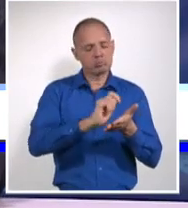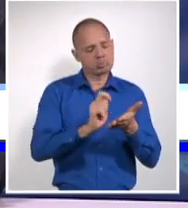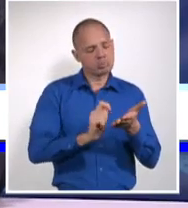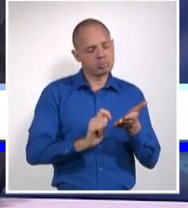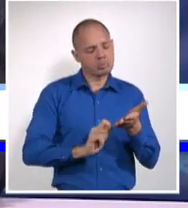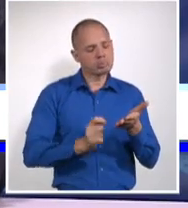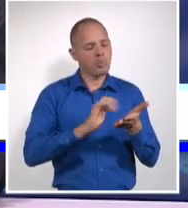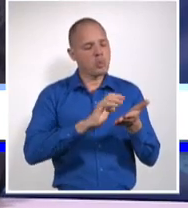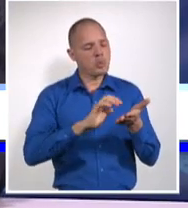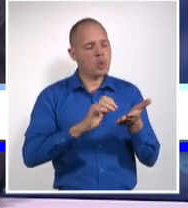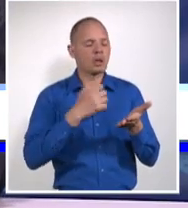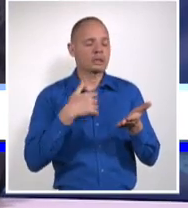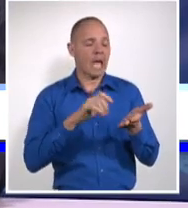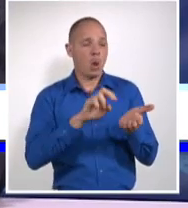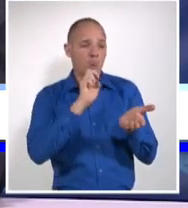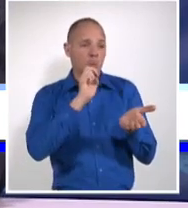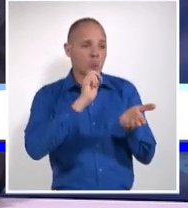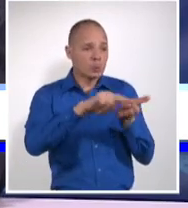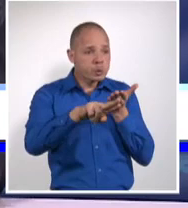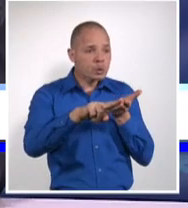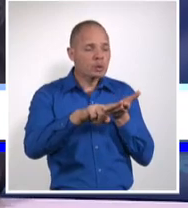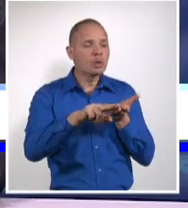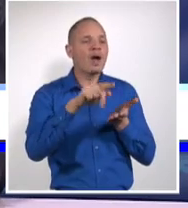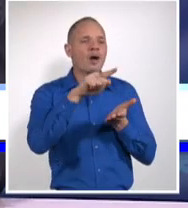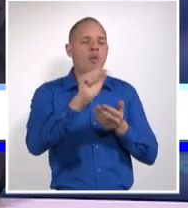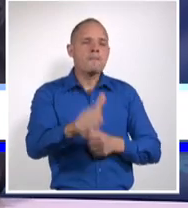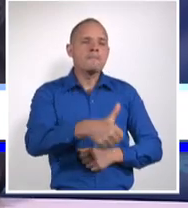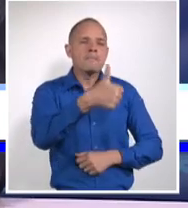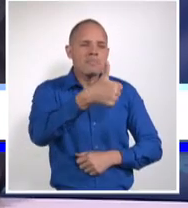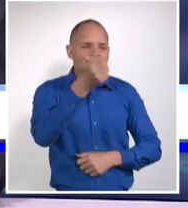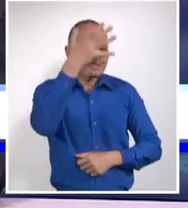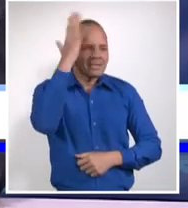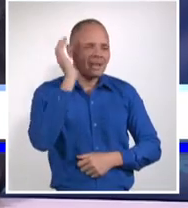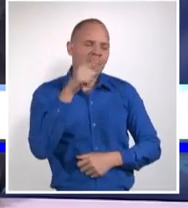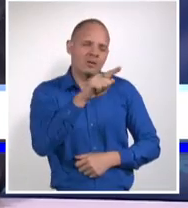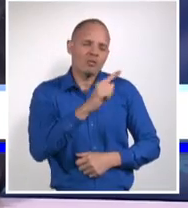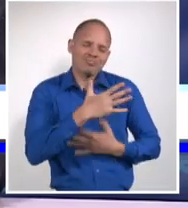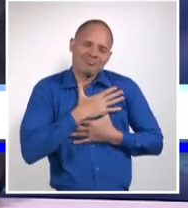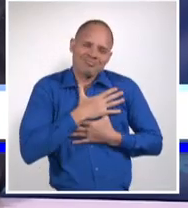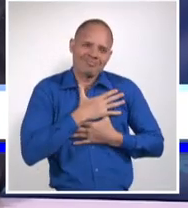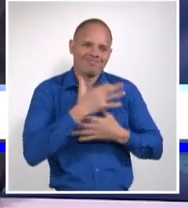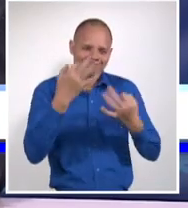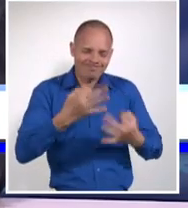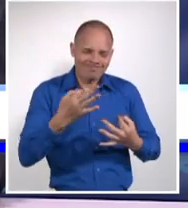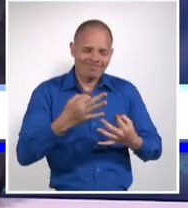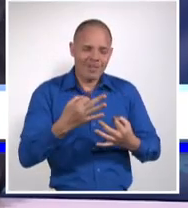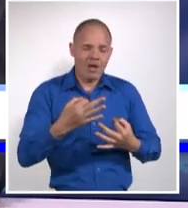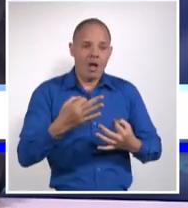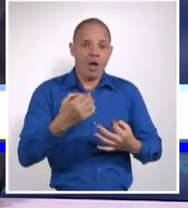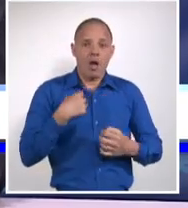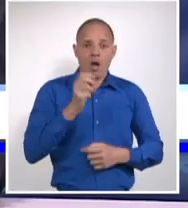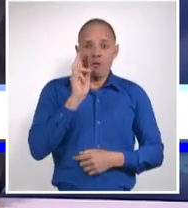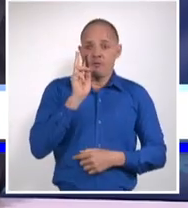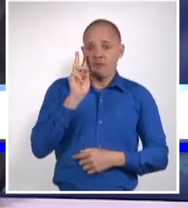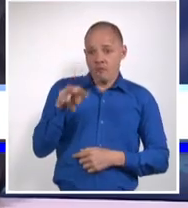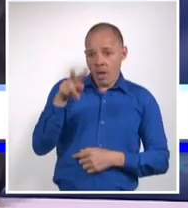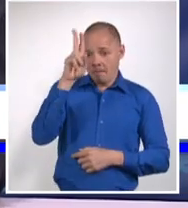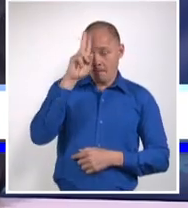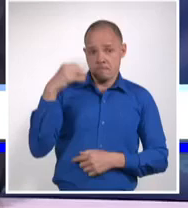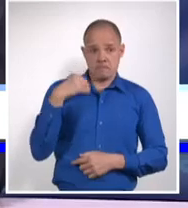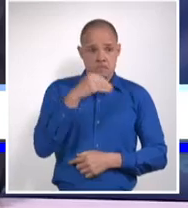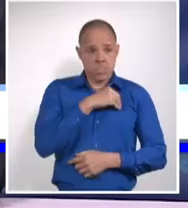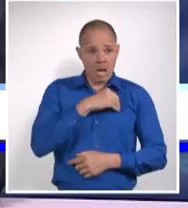díaz canel presidente de la república de cuba escribo para hablar sobre la emoción que sentía al ver la imagen de los médicos cubanos